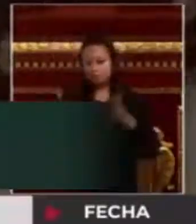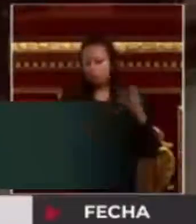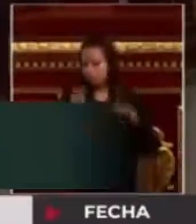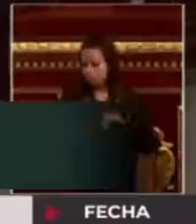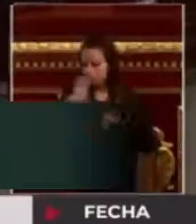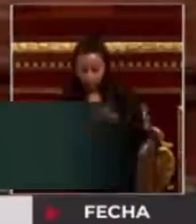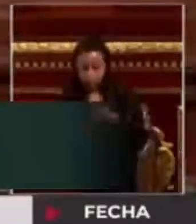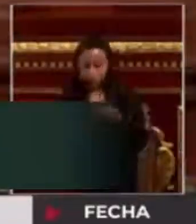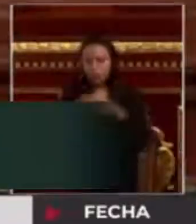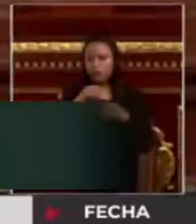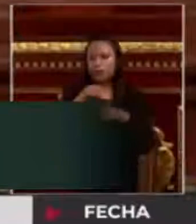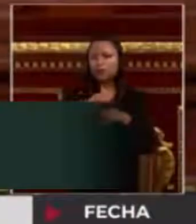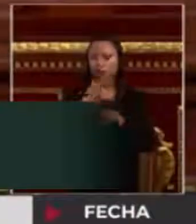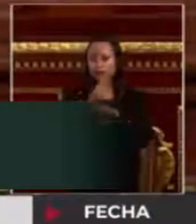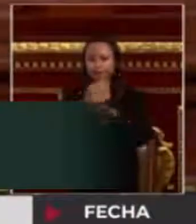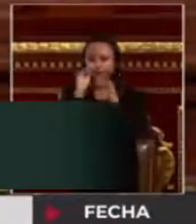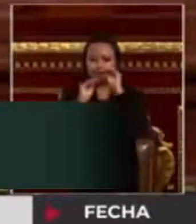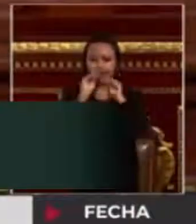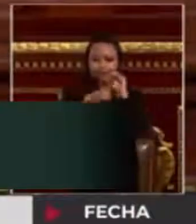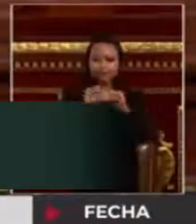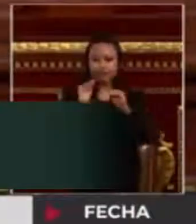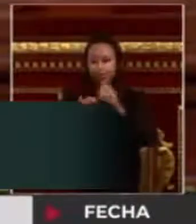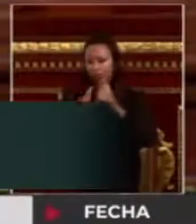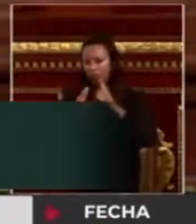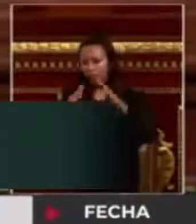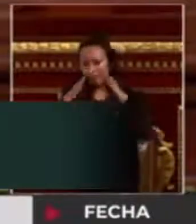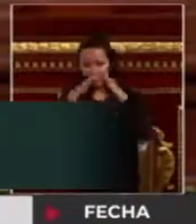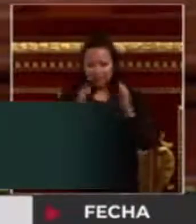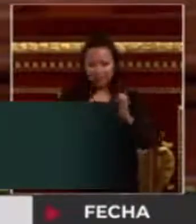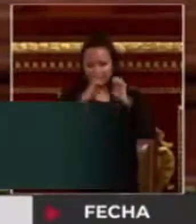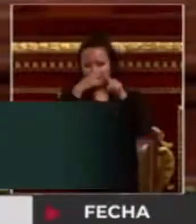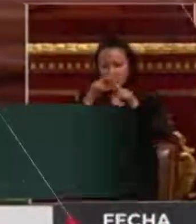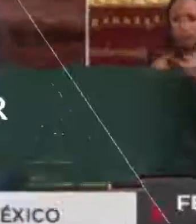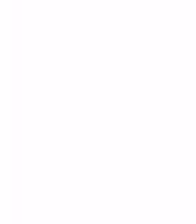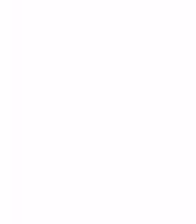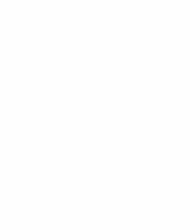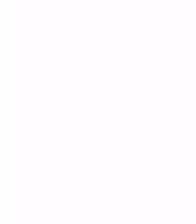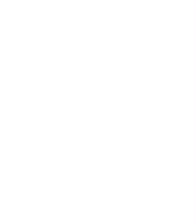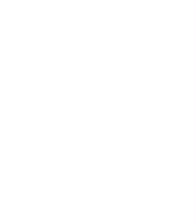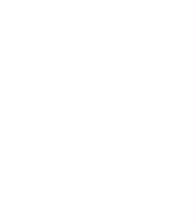La iniciativa será analizada en la Comisión de Administración y Procuración de Justicia.